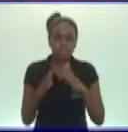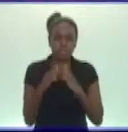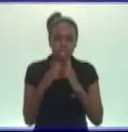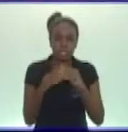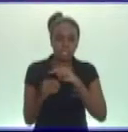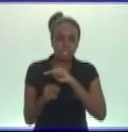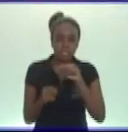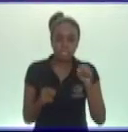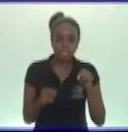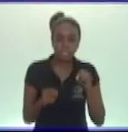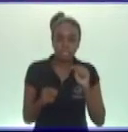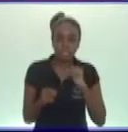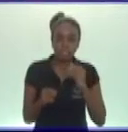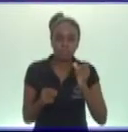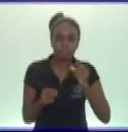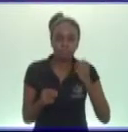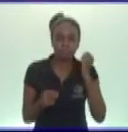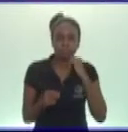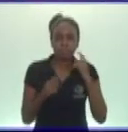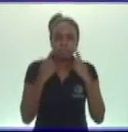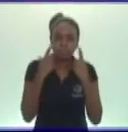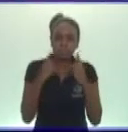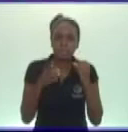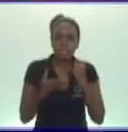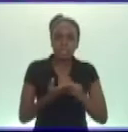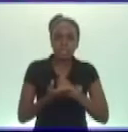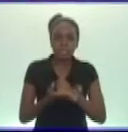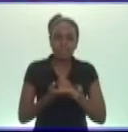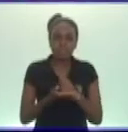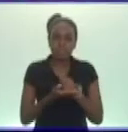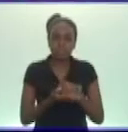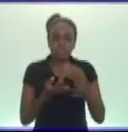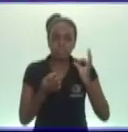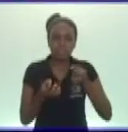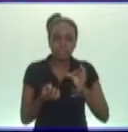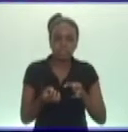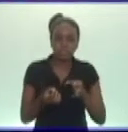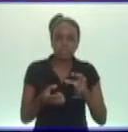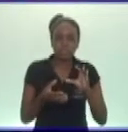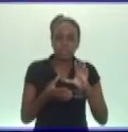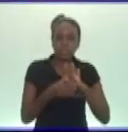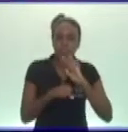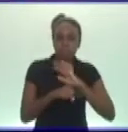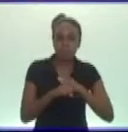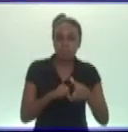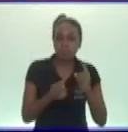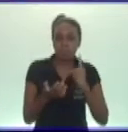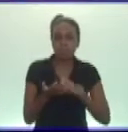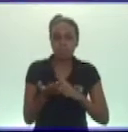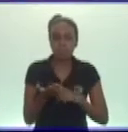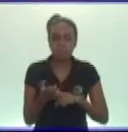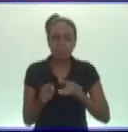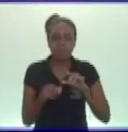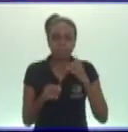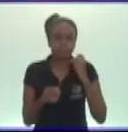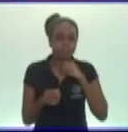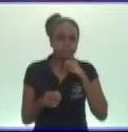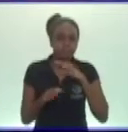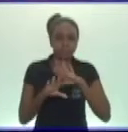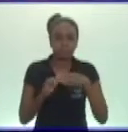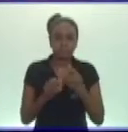las personas más importantes y que debieron haberlo estado ayudando, como es su hermana Grete, como es su padre, como es su madre.